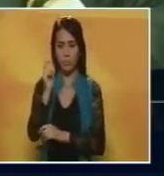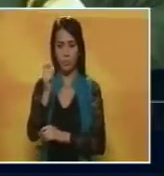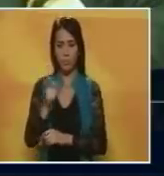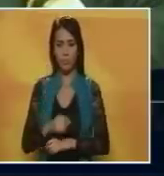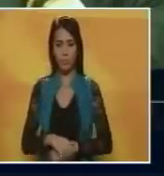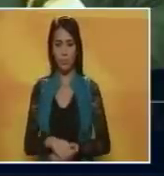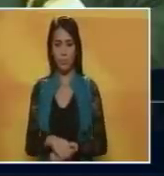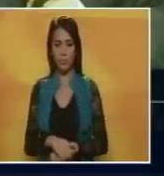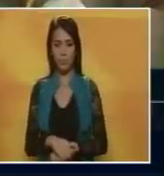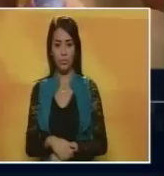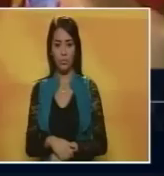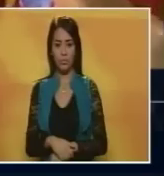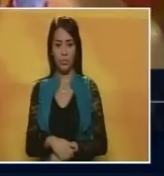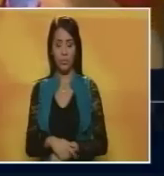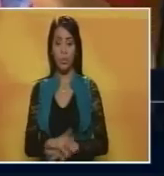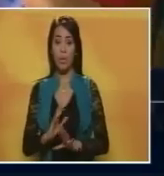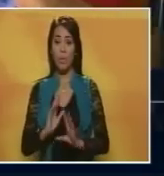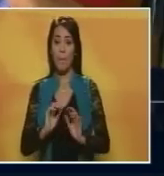plan